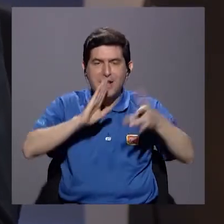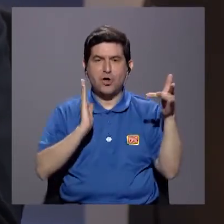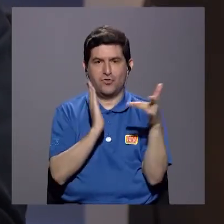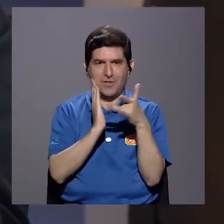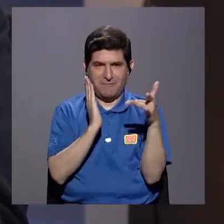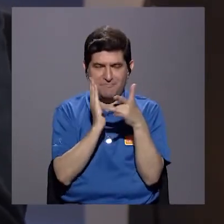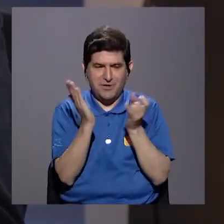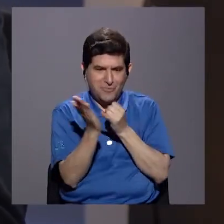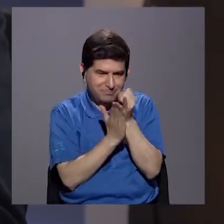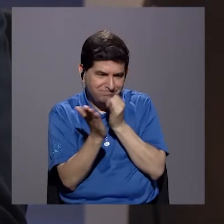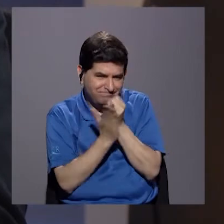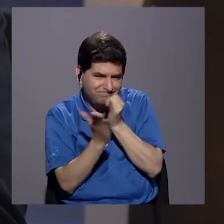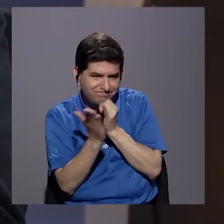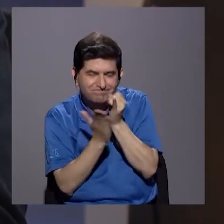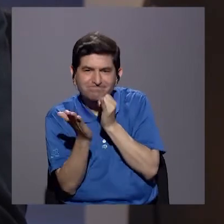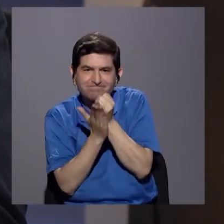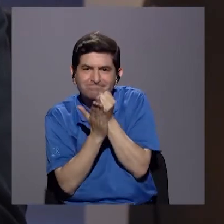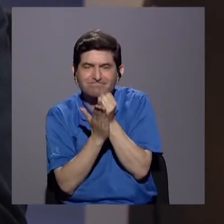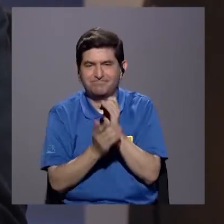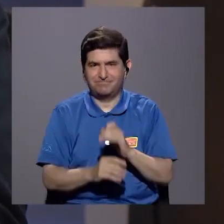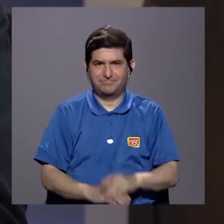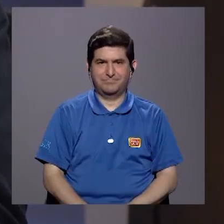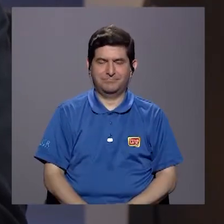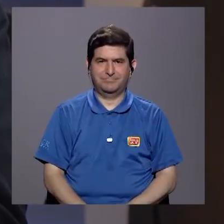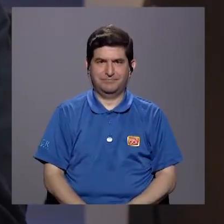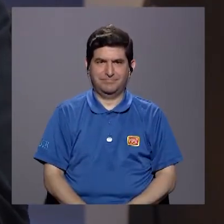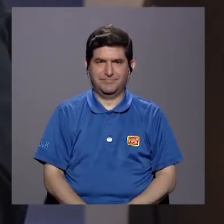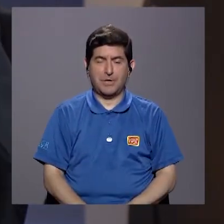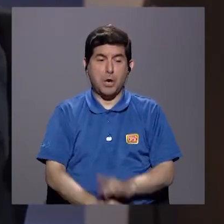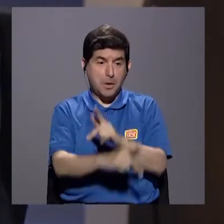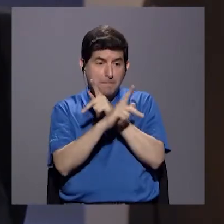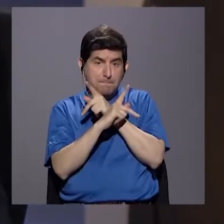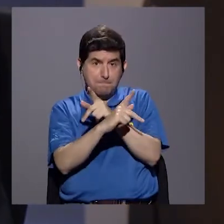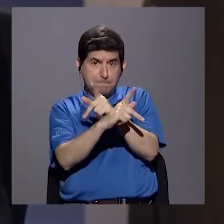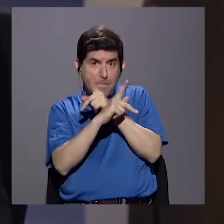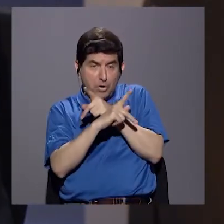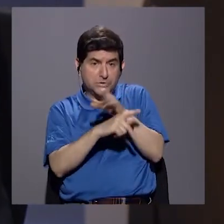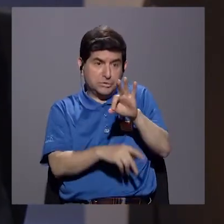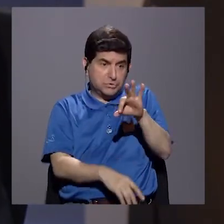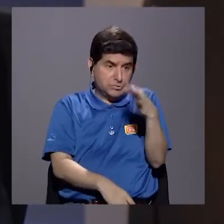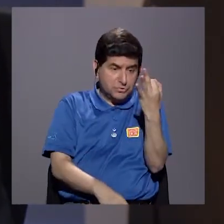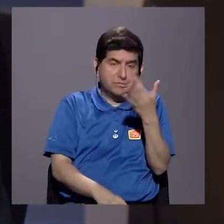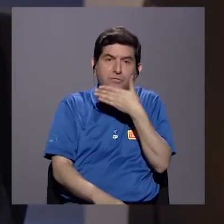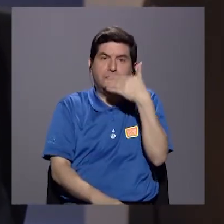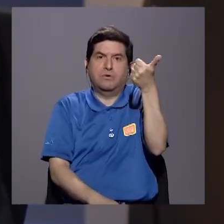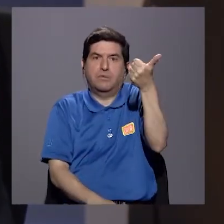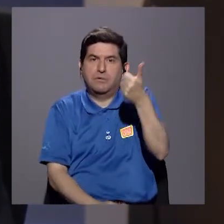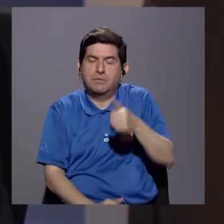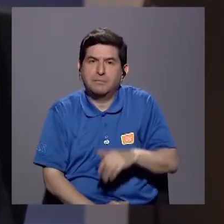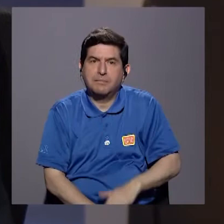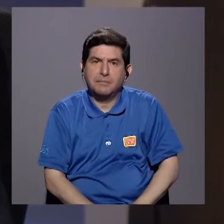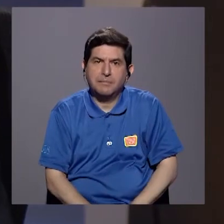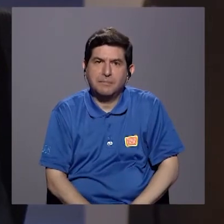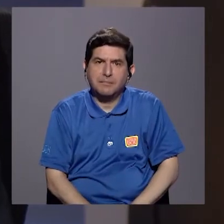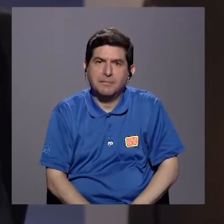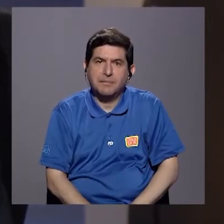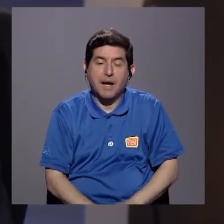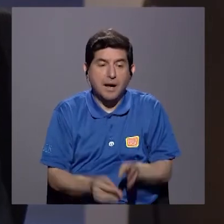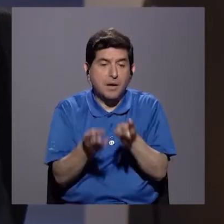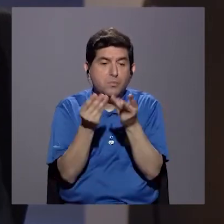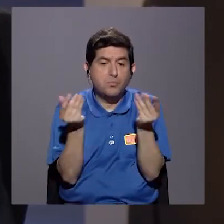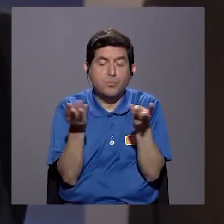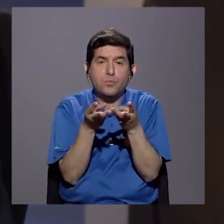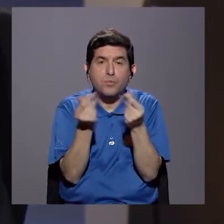la biotecnología estamos investigando cómo proteger de una manera mucho mejor